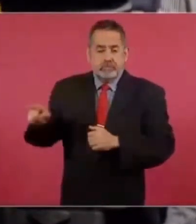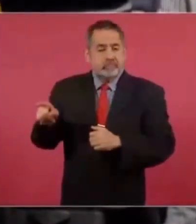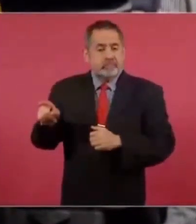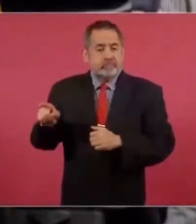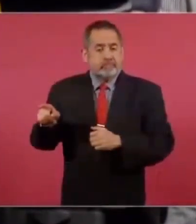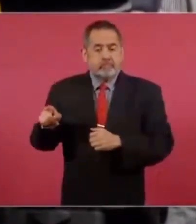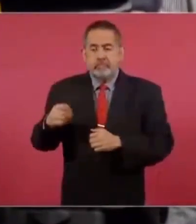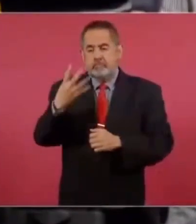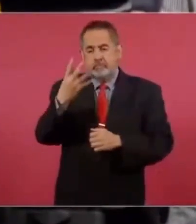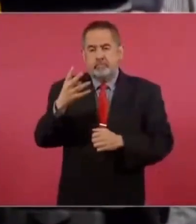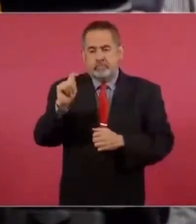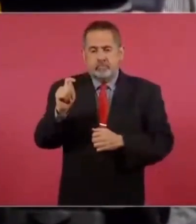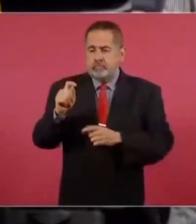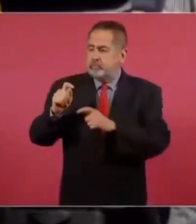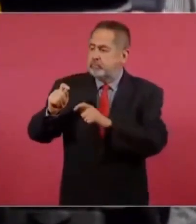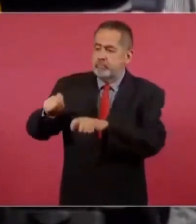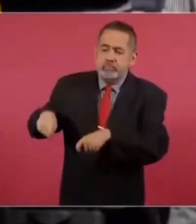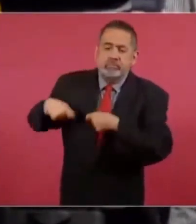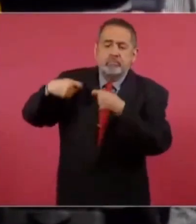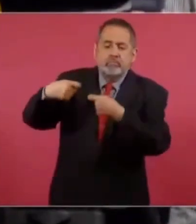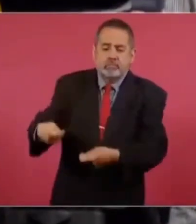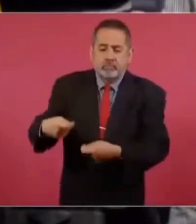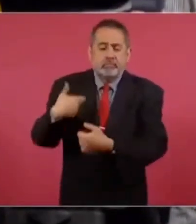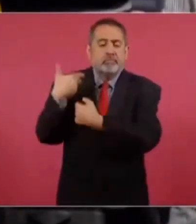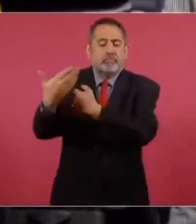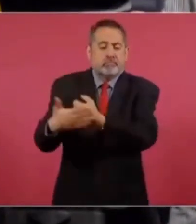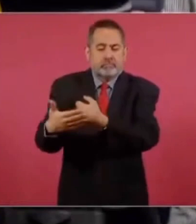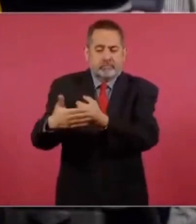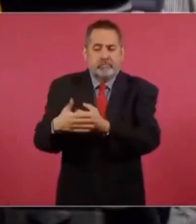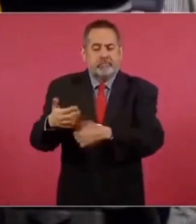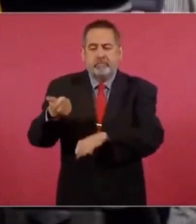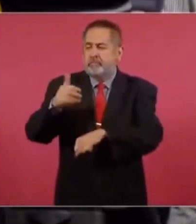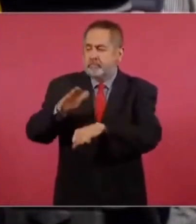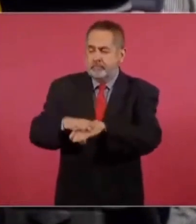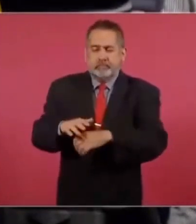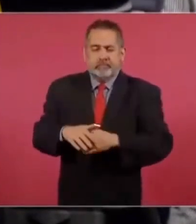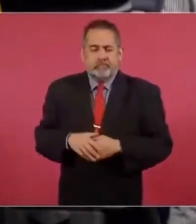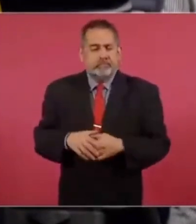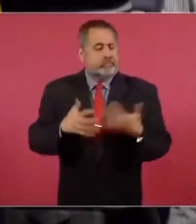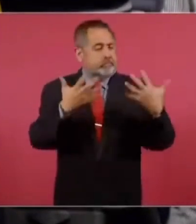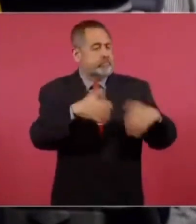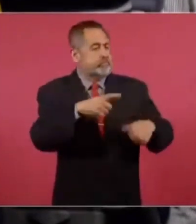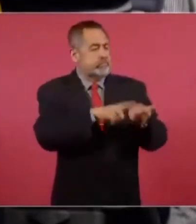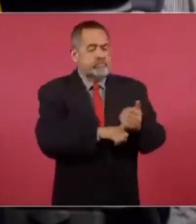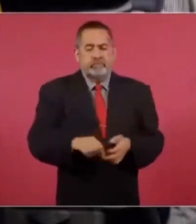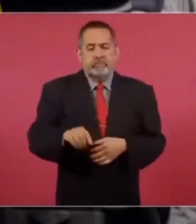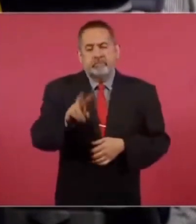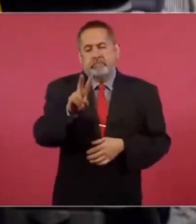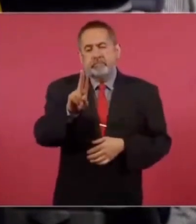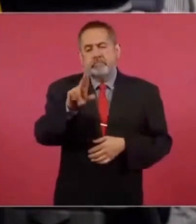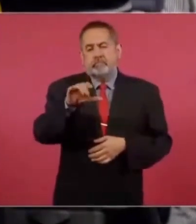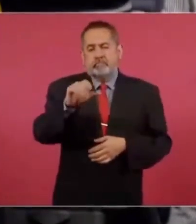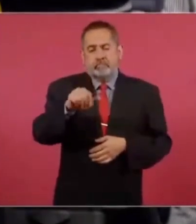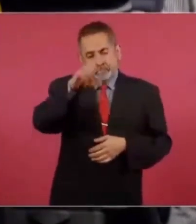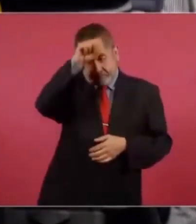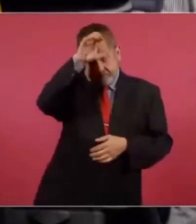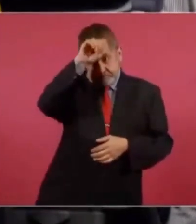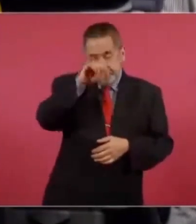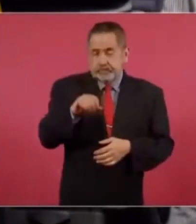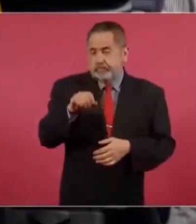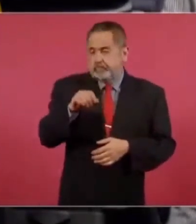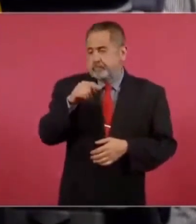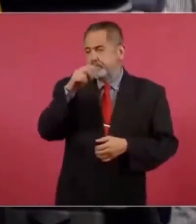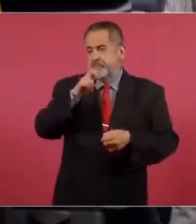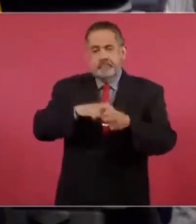con la 4T a la próxima administración. En este caso me refiero a la empresa Vulcan, a la minera Vulcan, ahí